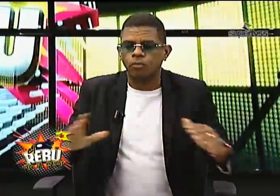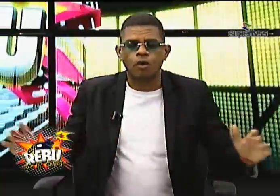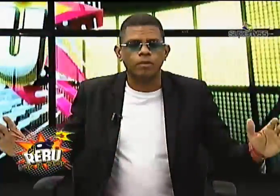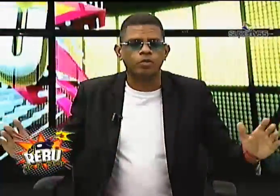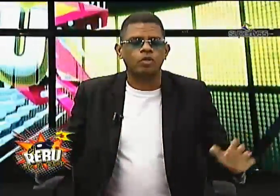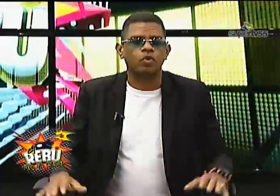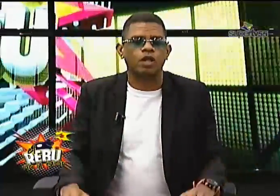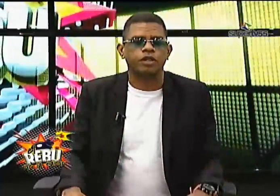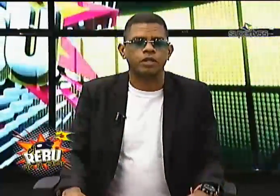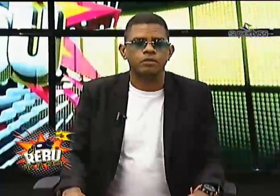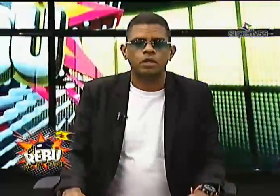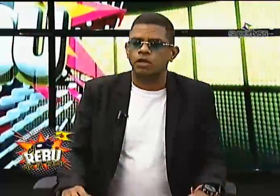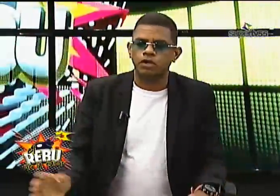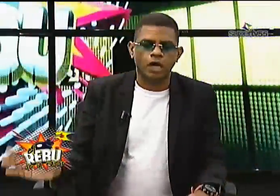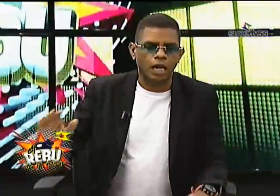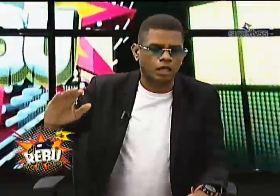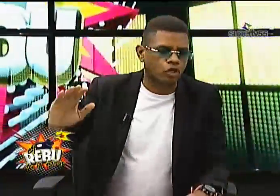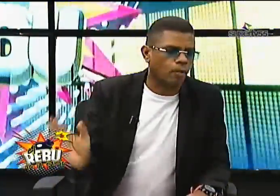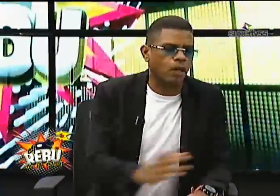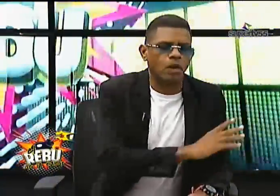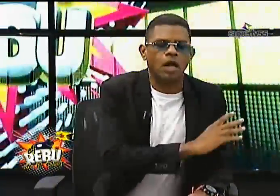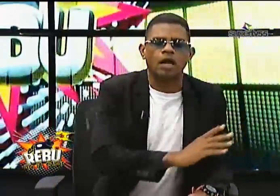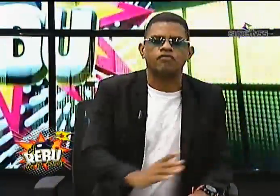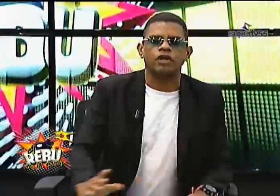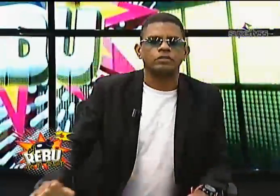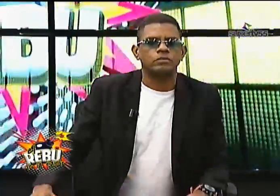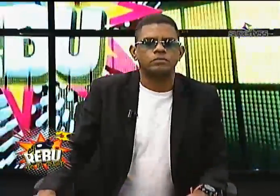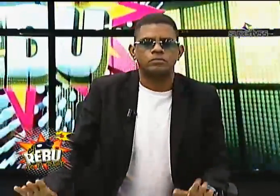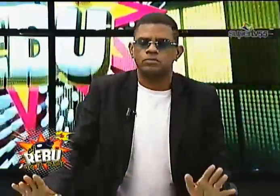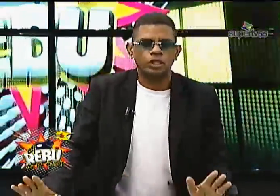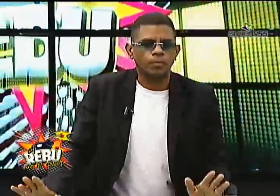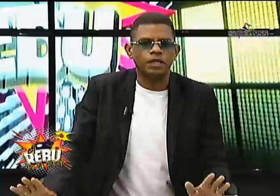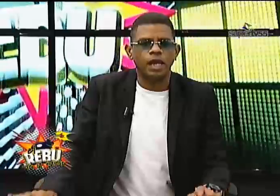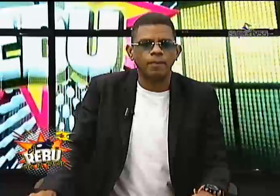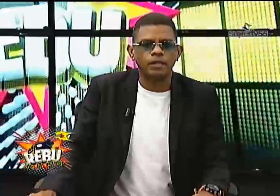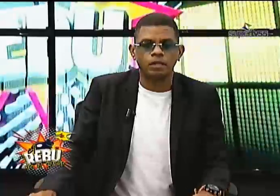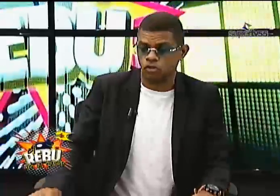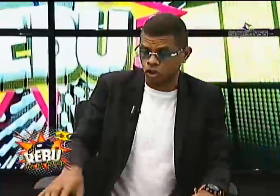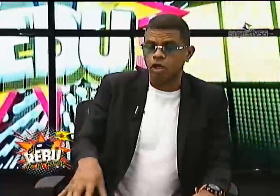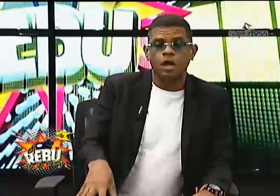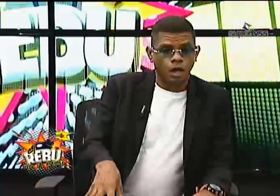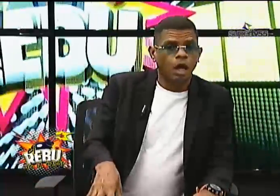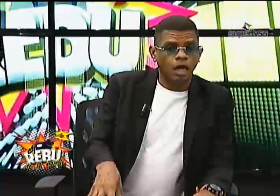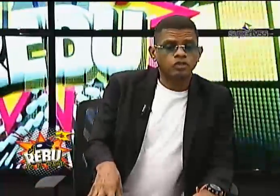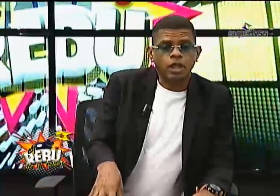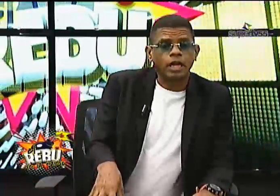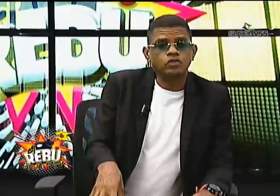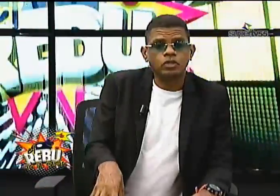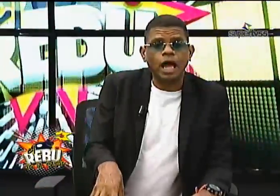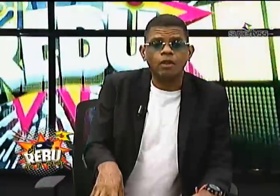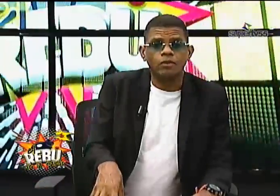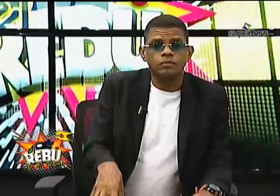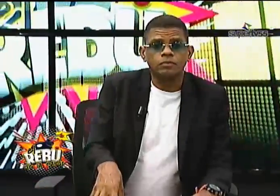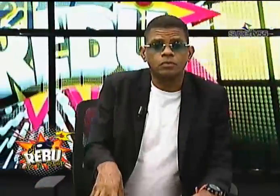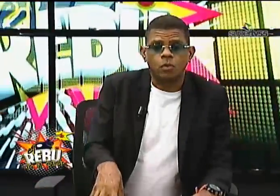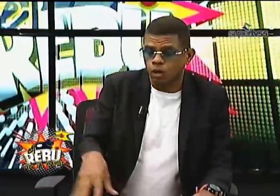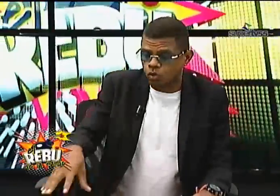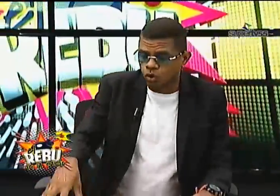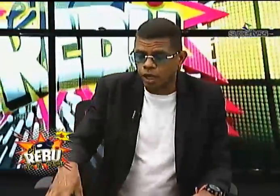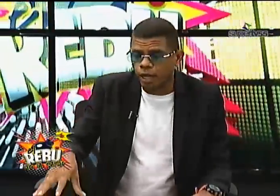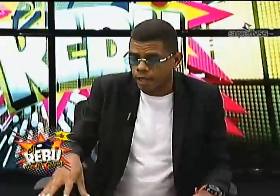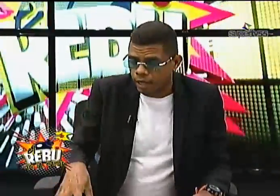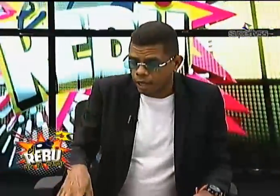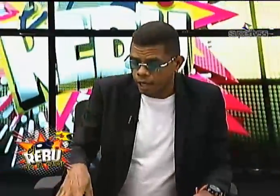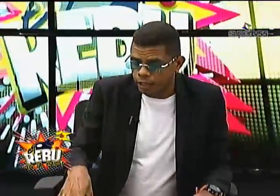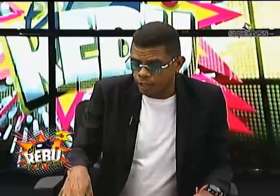otro movimiento estudiantil y ya le quitó valor al FES. Simple y llanamente. Entonces, eso da resultado. Cuando tú